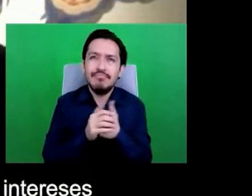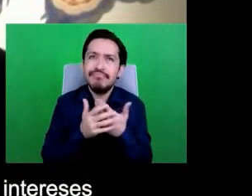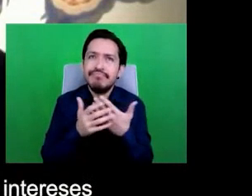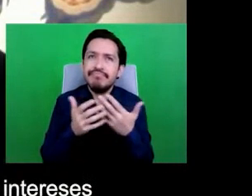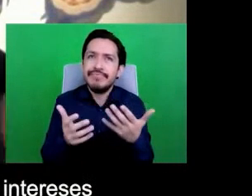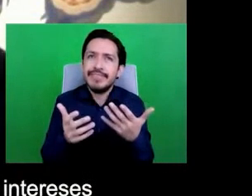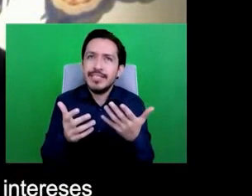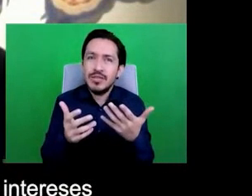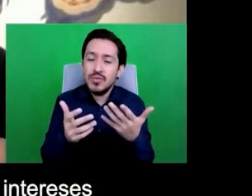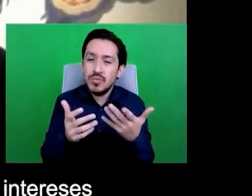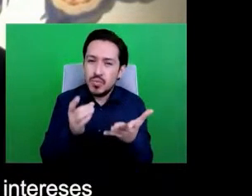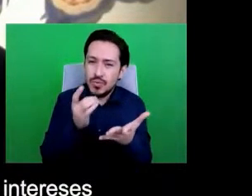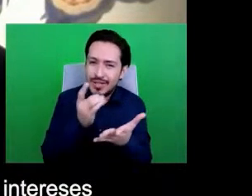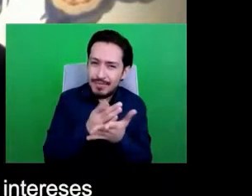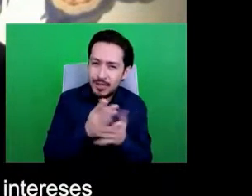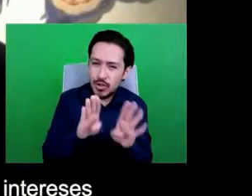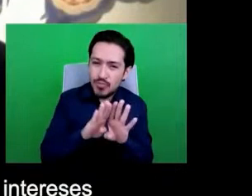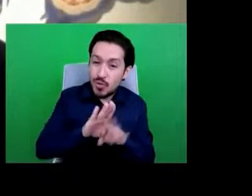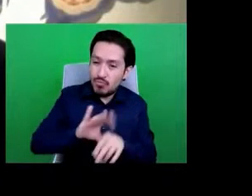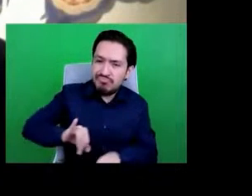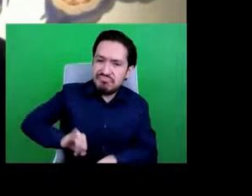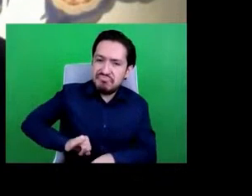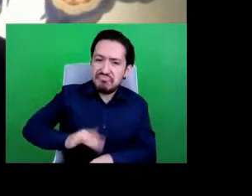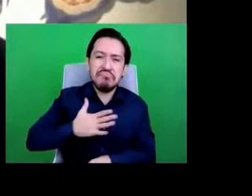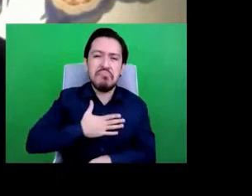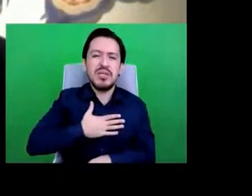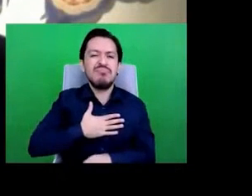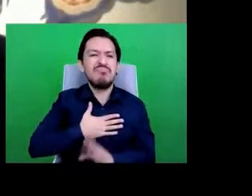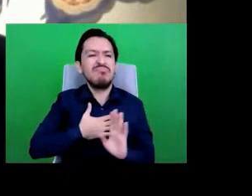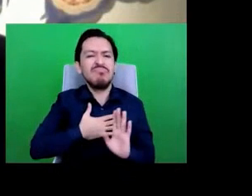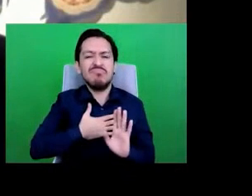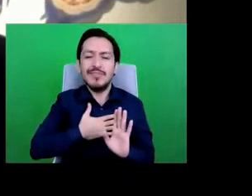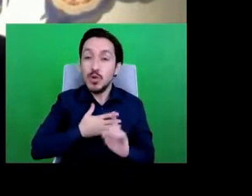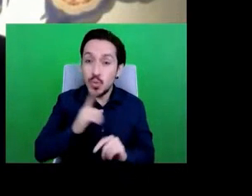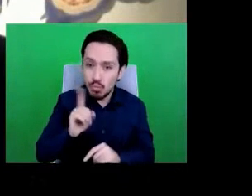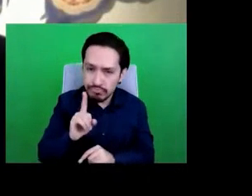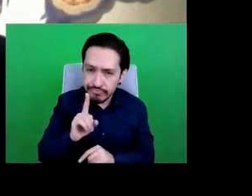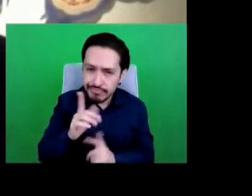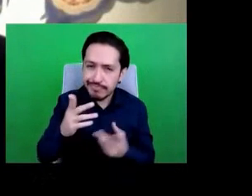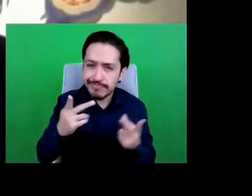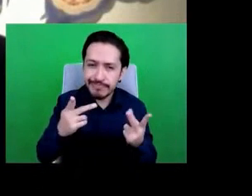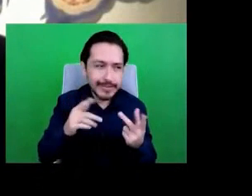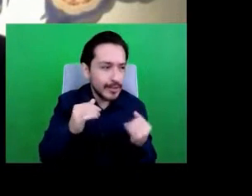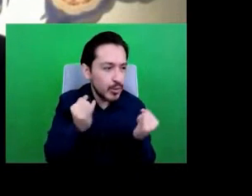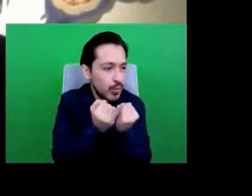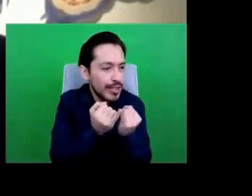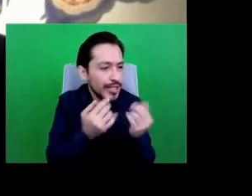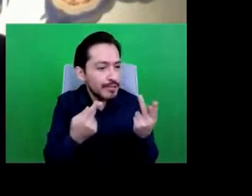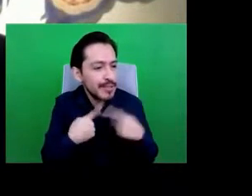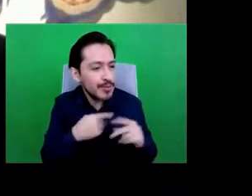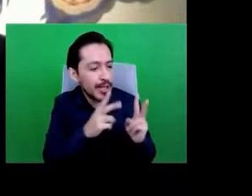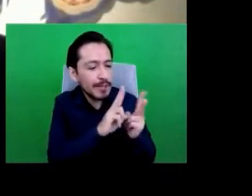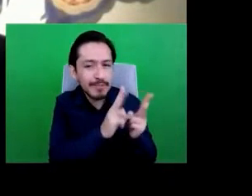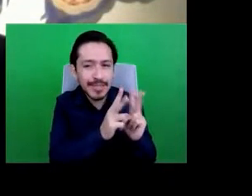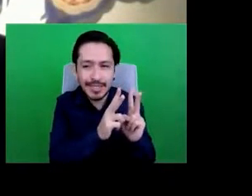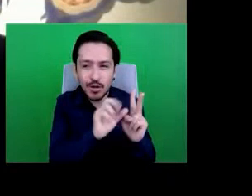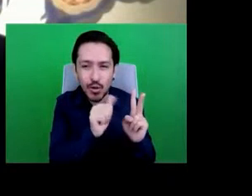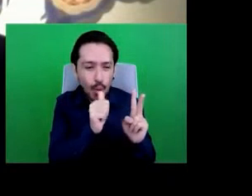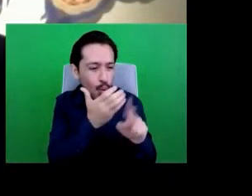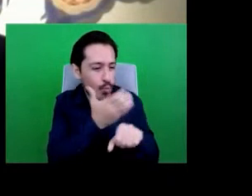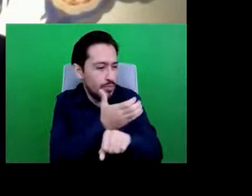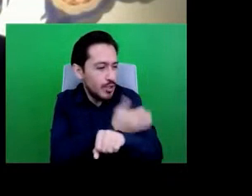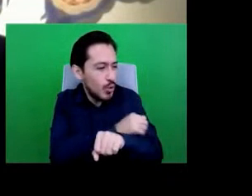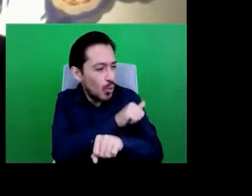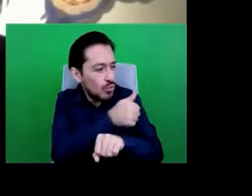no solamente sus intereses, sino los intereses de sus vecinos en su comunidad. El valor de la co-creación,